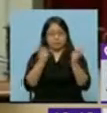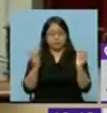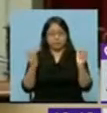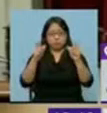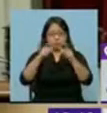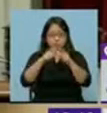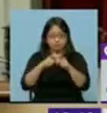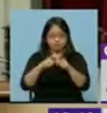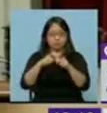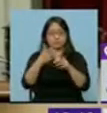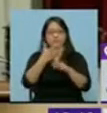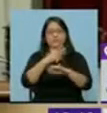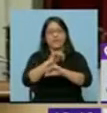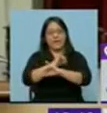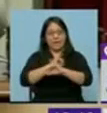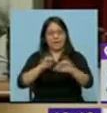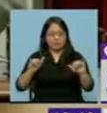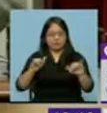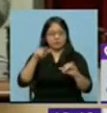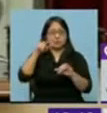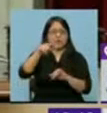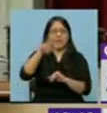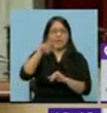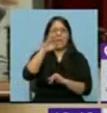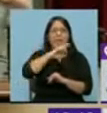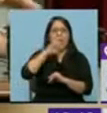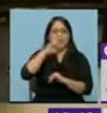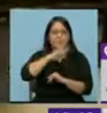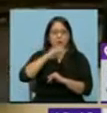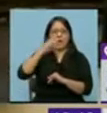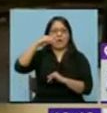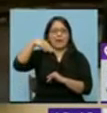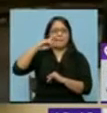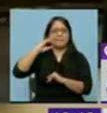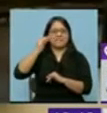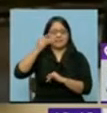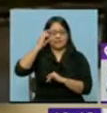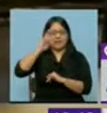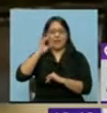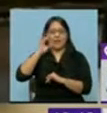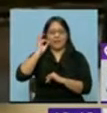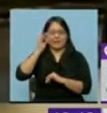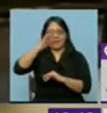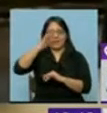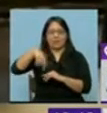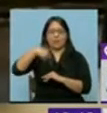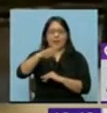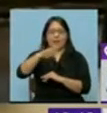anticipó que en principio se reanudará el próximo miércoles.